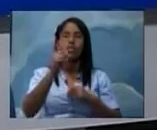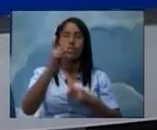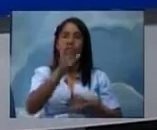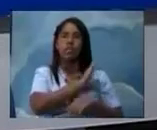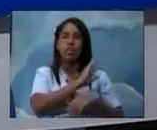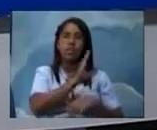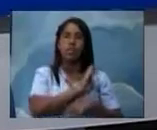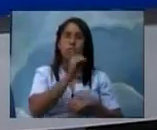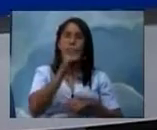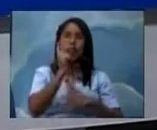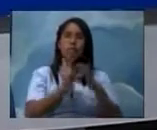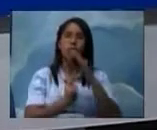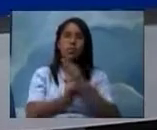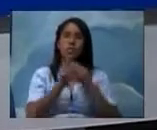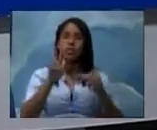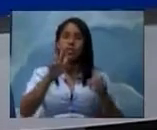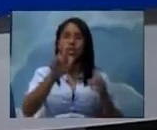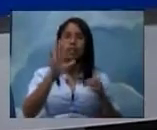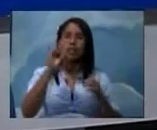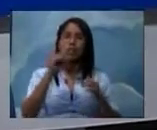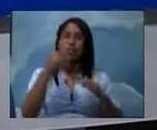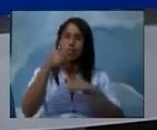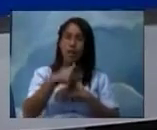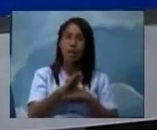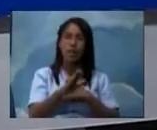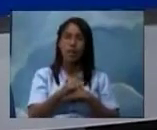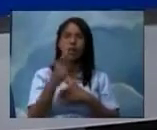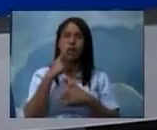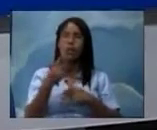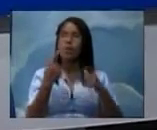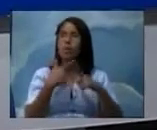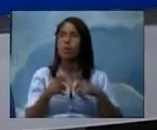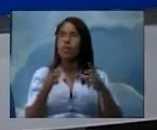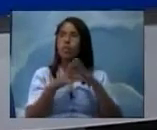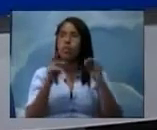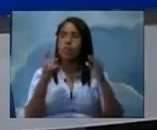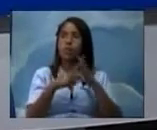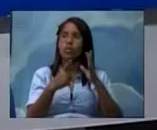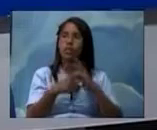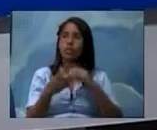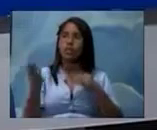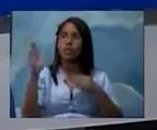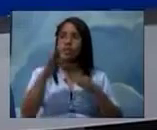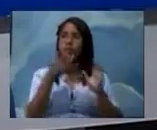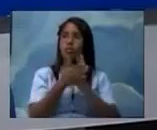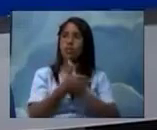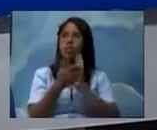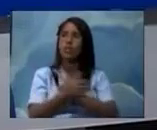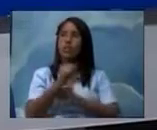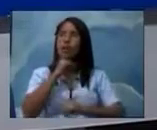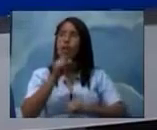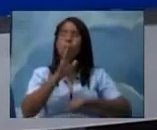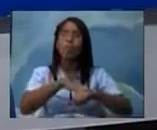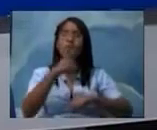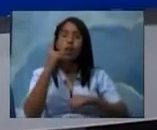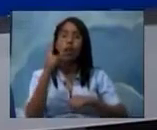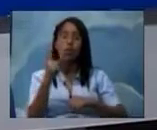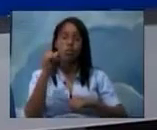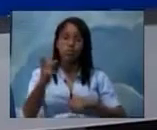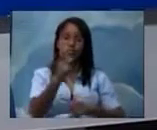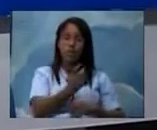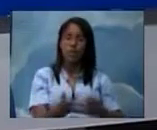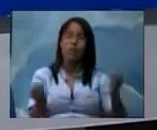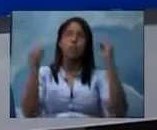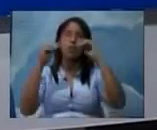me corresponde a mí del versículo 38 en adelante. Pero todas las cosas que están sucediendo aquí es porque hubo alguien